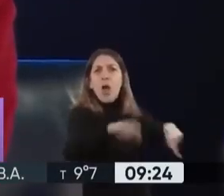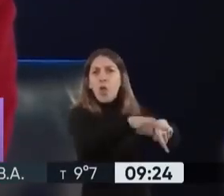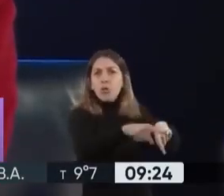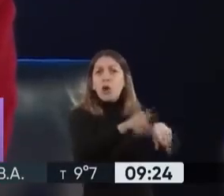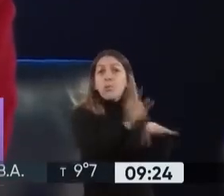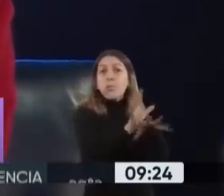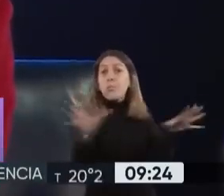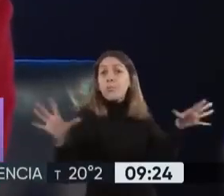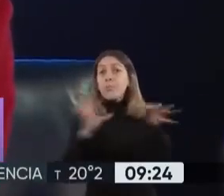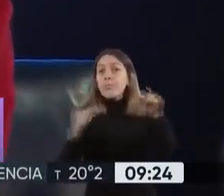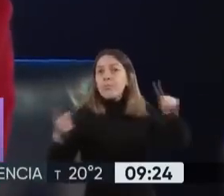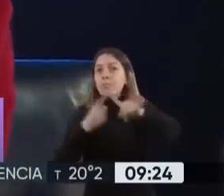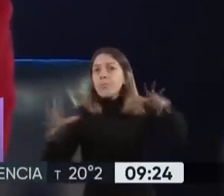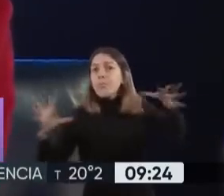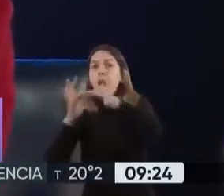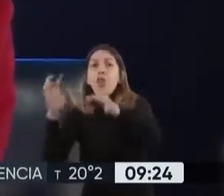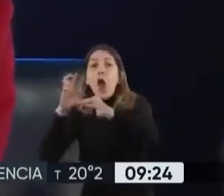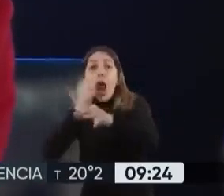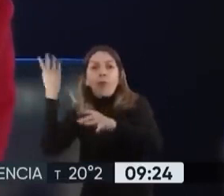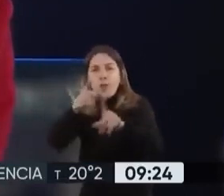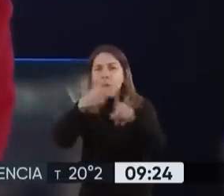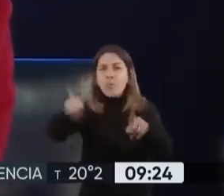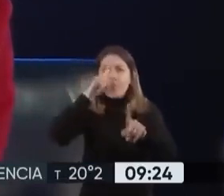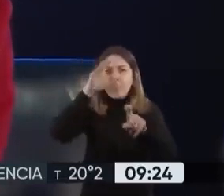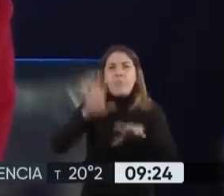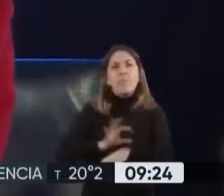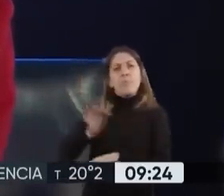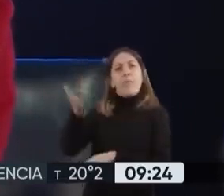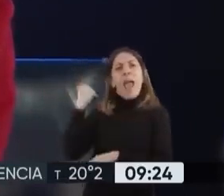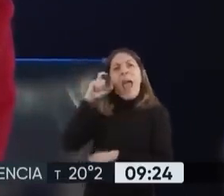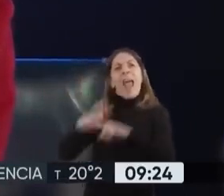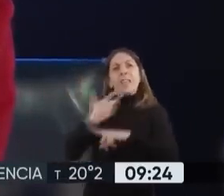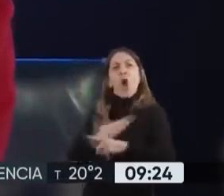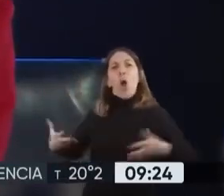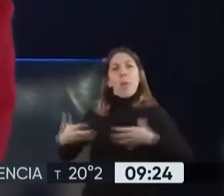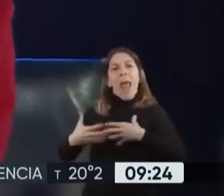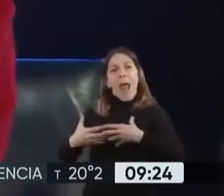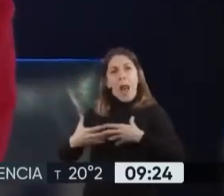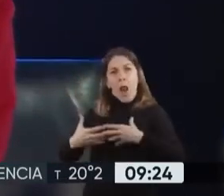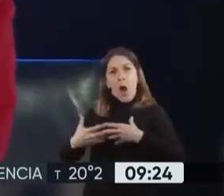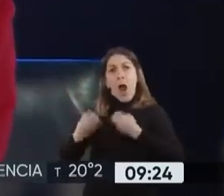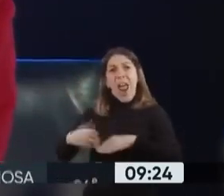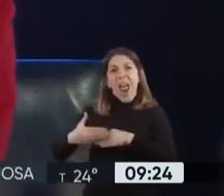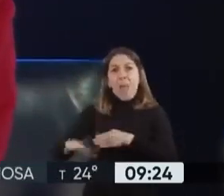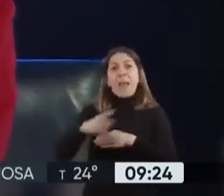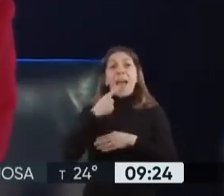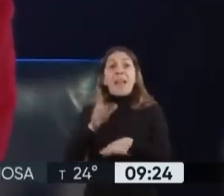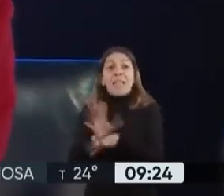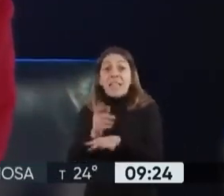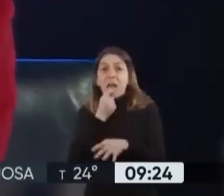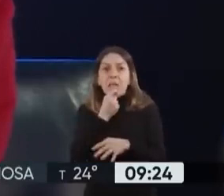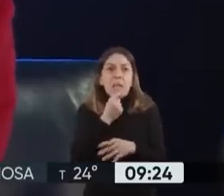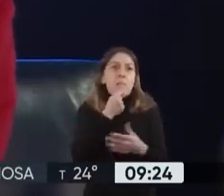recordemos que al inicio de la gestión anterior se había instalado mucho la idea de que no pasaba nada si se devaluaba